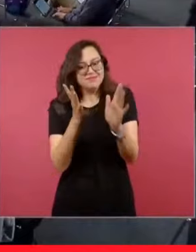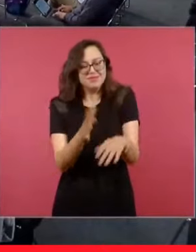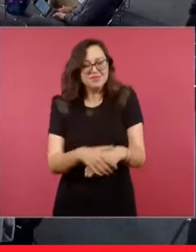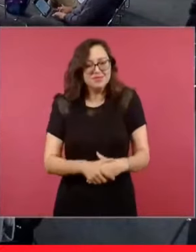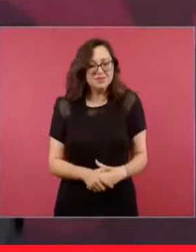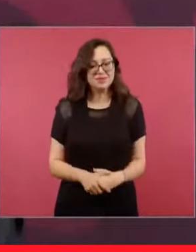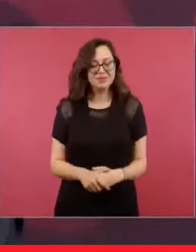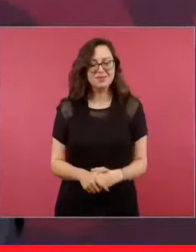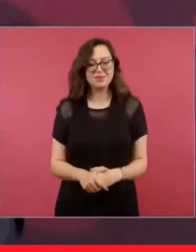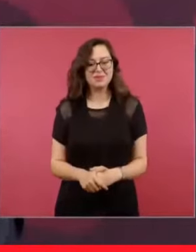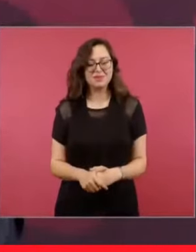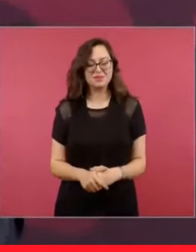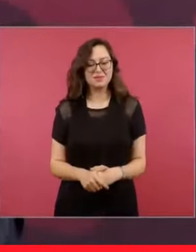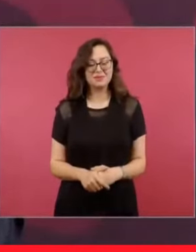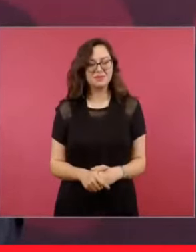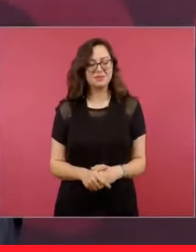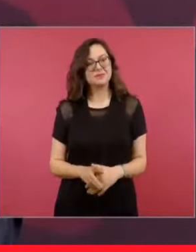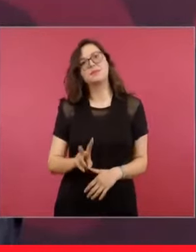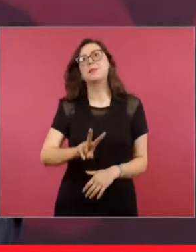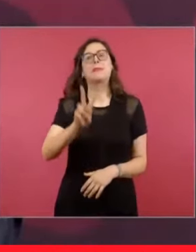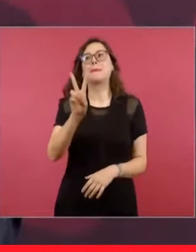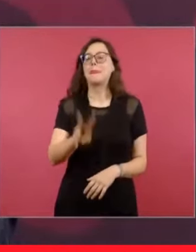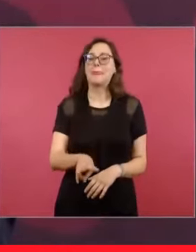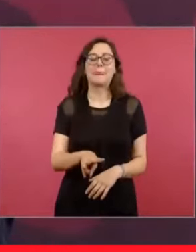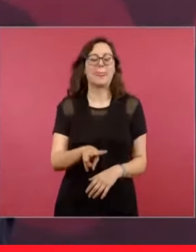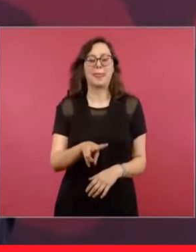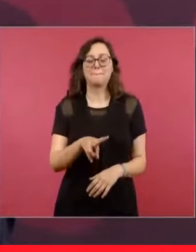es algo